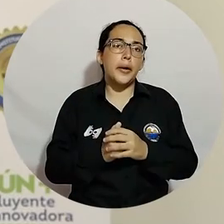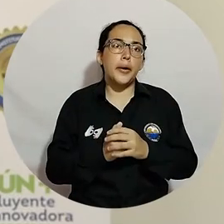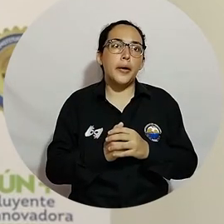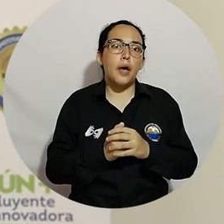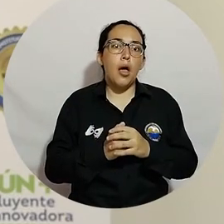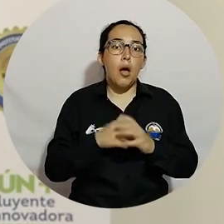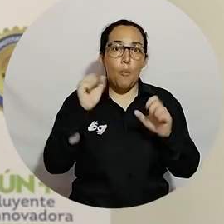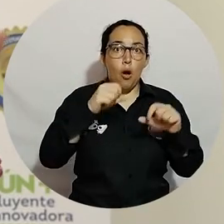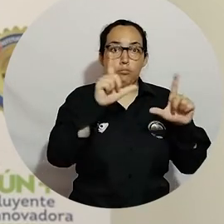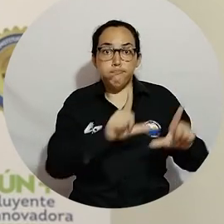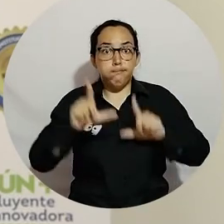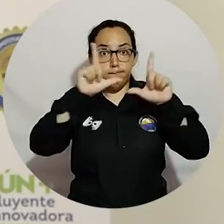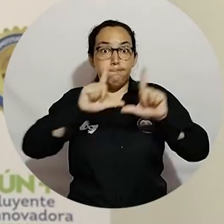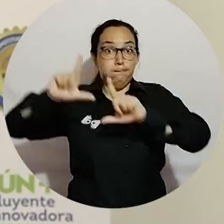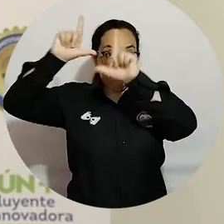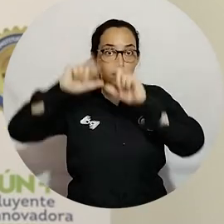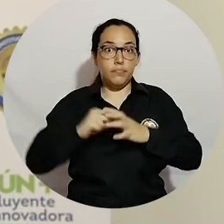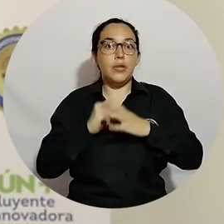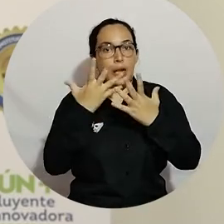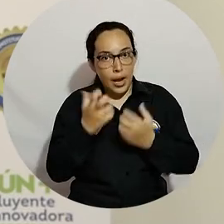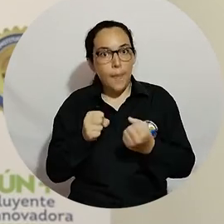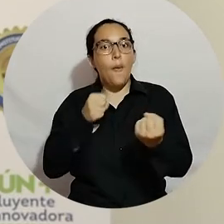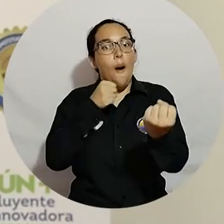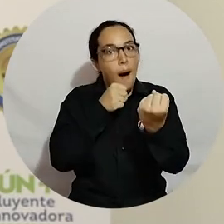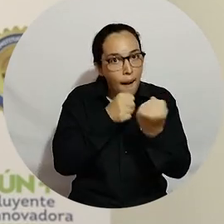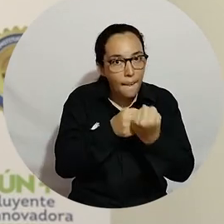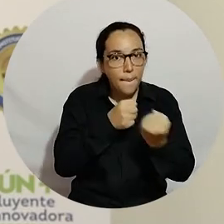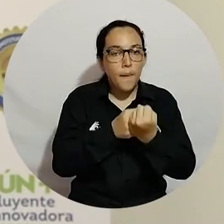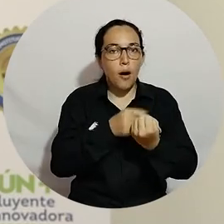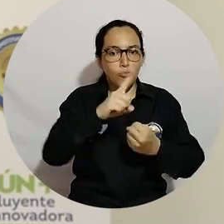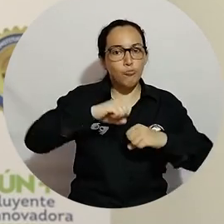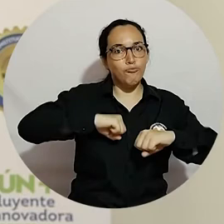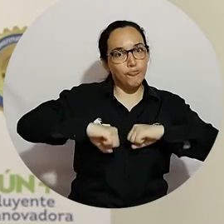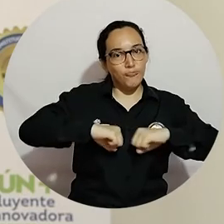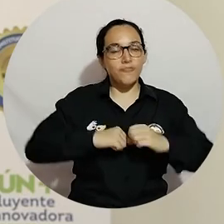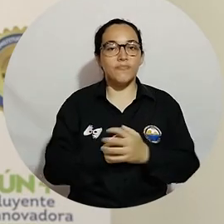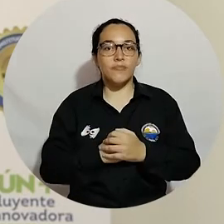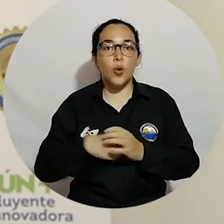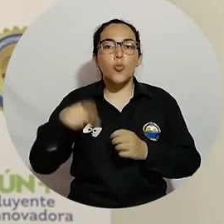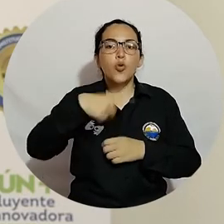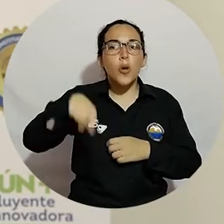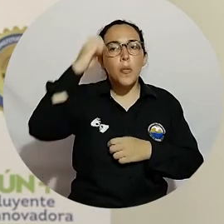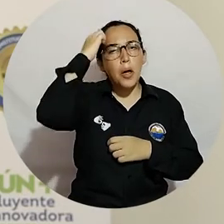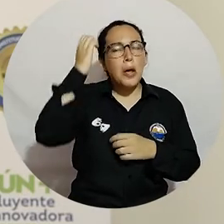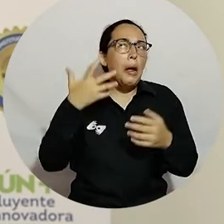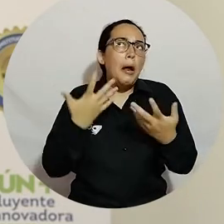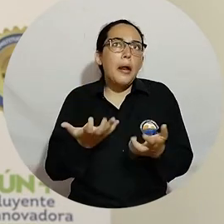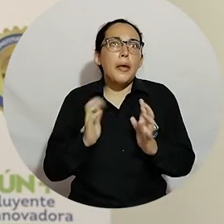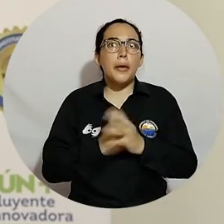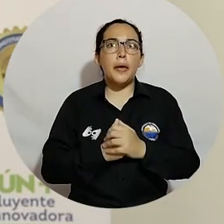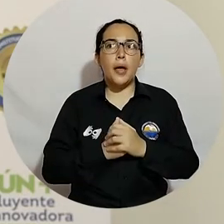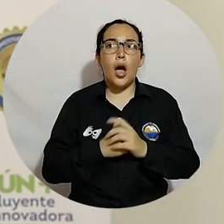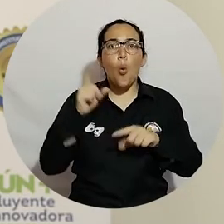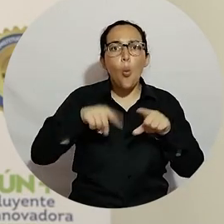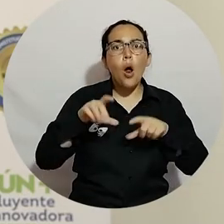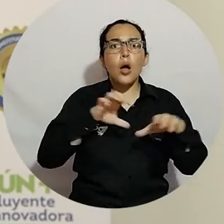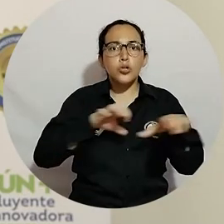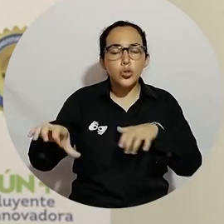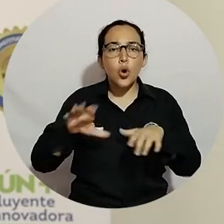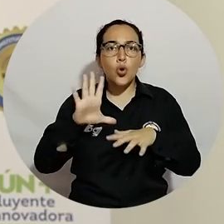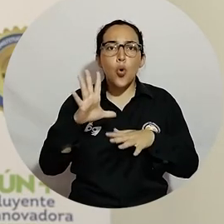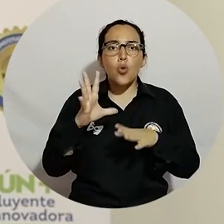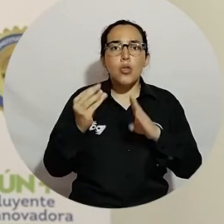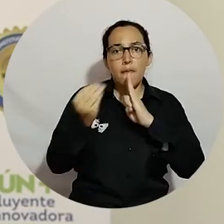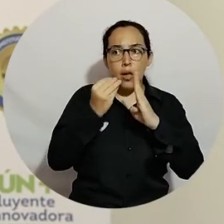querrán hacer posgrados. Bueno, queremos apoyar en todo ese ejercicio. Como docentes, ustedes querrán tener